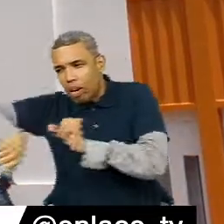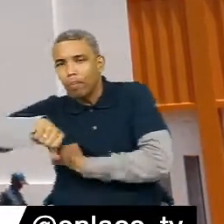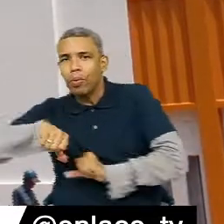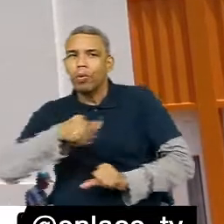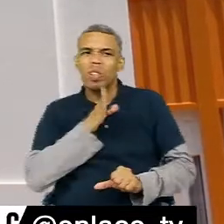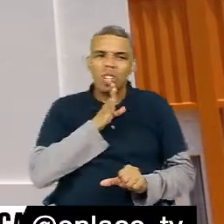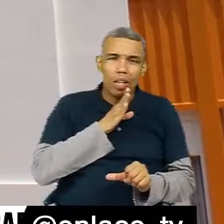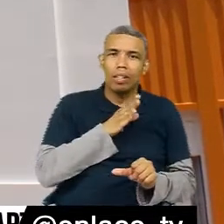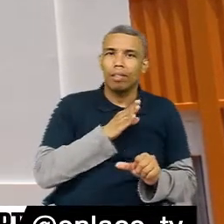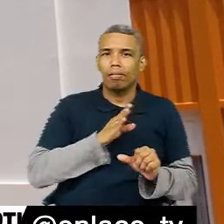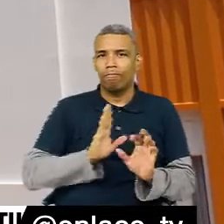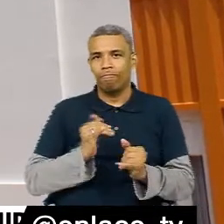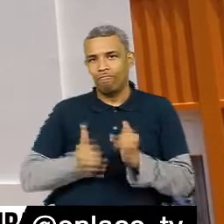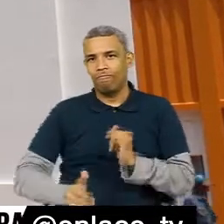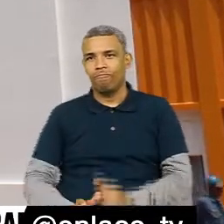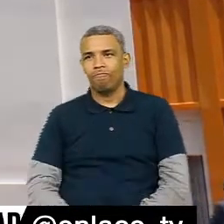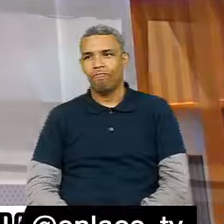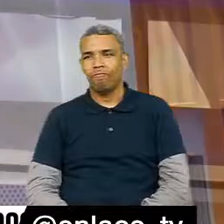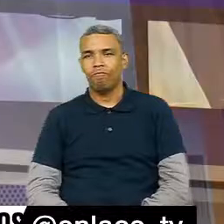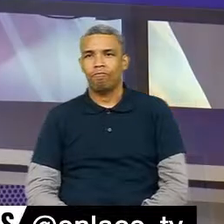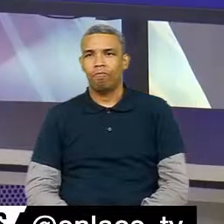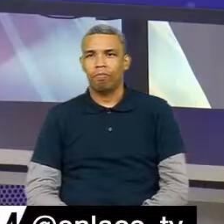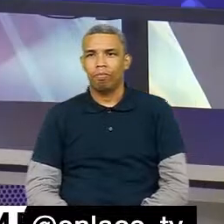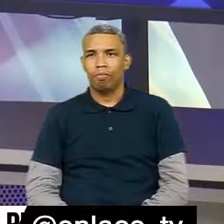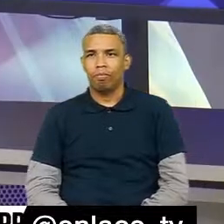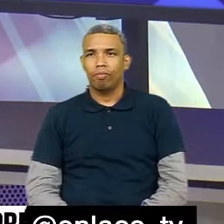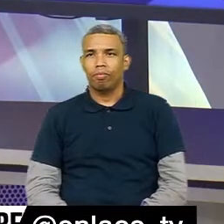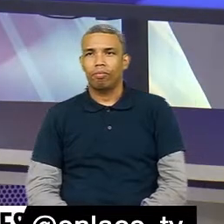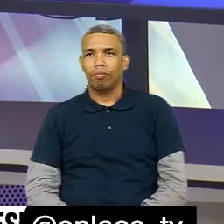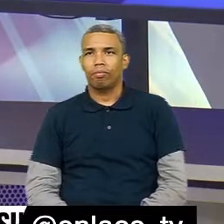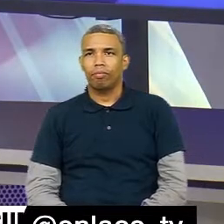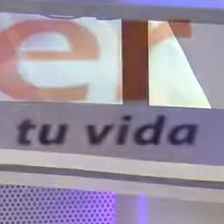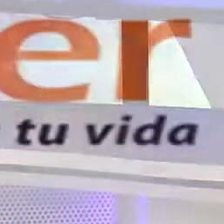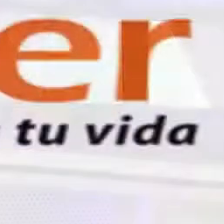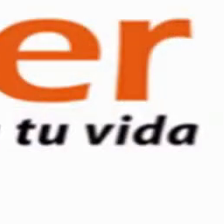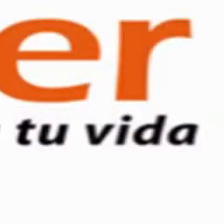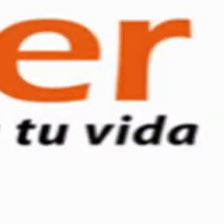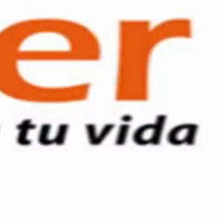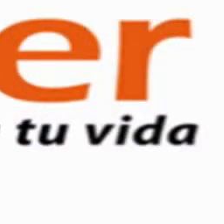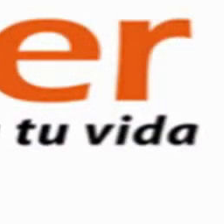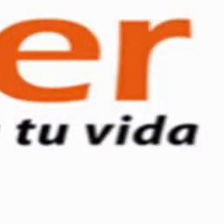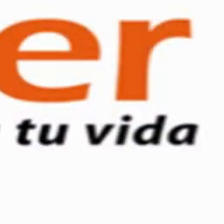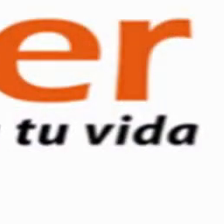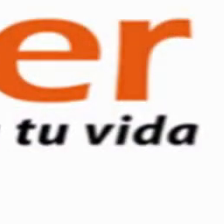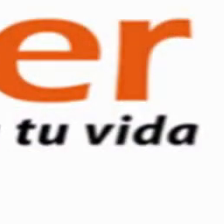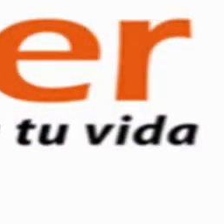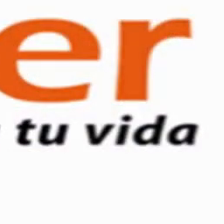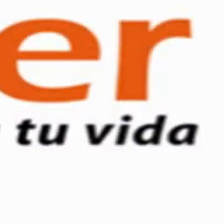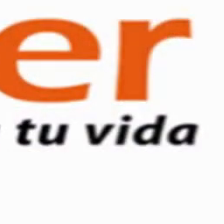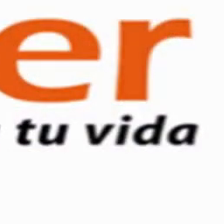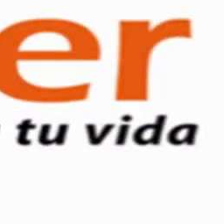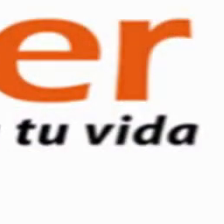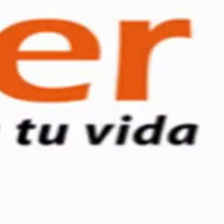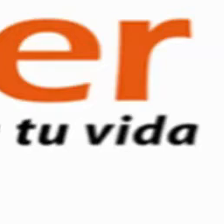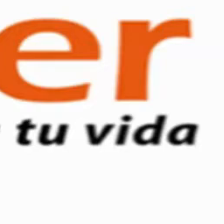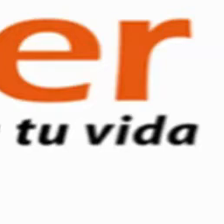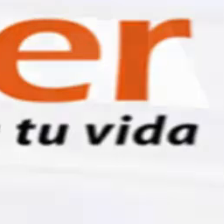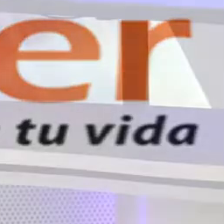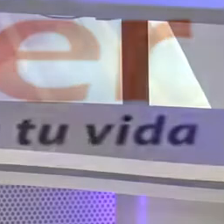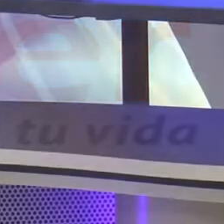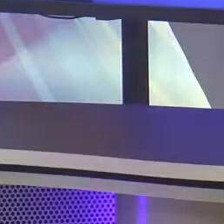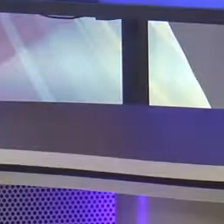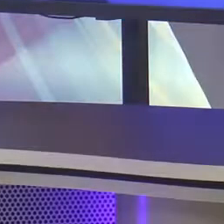de despedirnos, materiales eléctricos Electrofer ilumina tu vida. De esta manera hemos llegado al final de esta emisión, pero ustedes recuerden